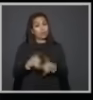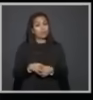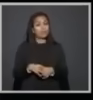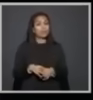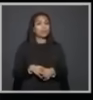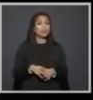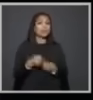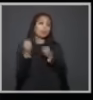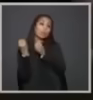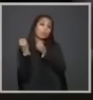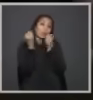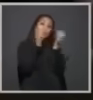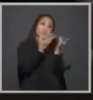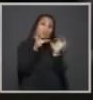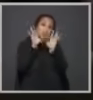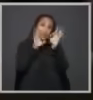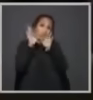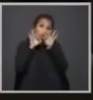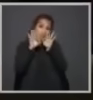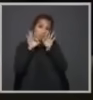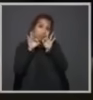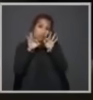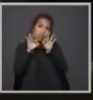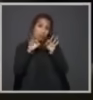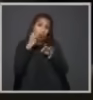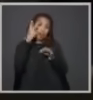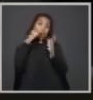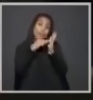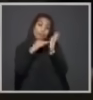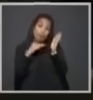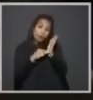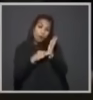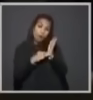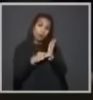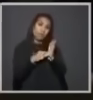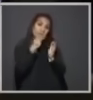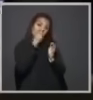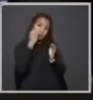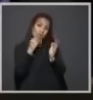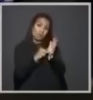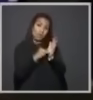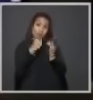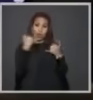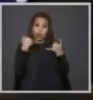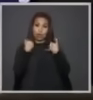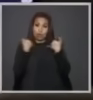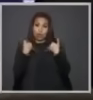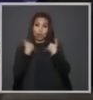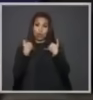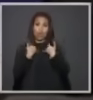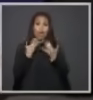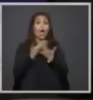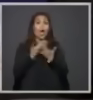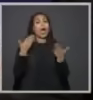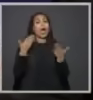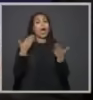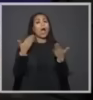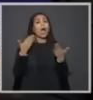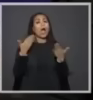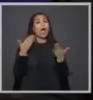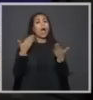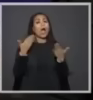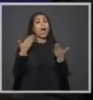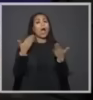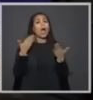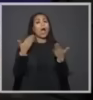trabajo a 2,300,000 jóvenes que ahora de manera despectiva se les llama